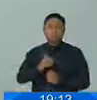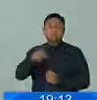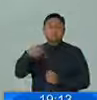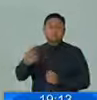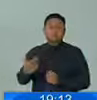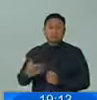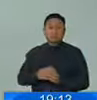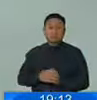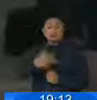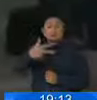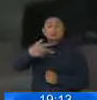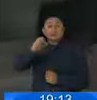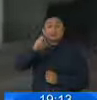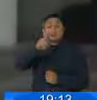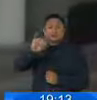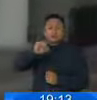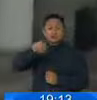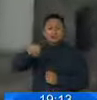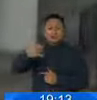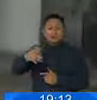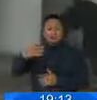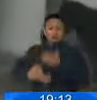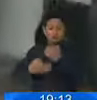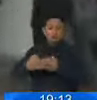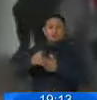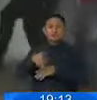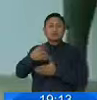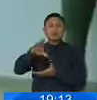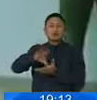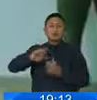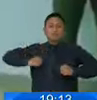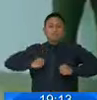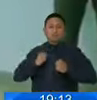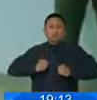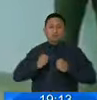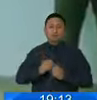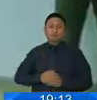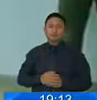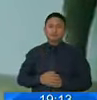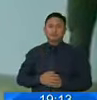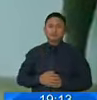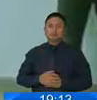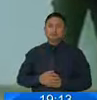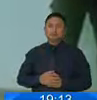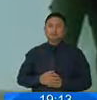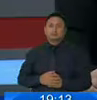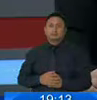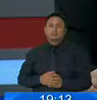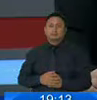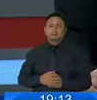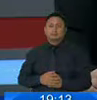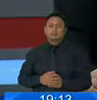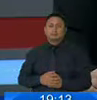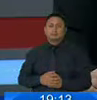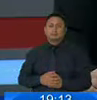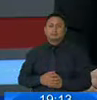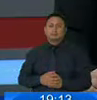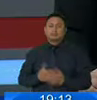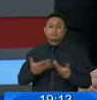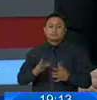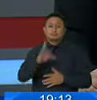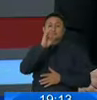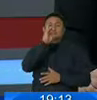próximas horas, alias Cherry, sea judicializado en Bogotá. En Quito informó Andrea Orbe. Después